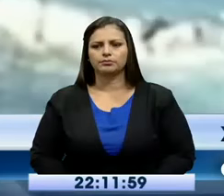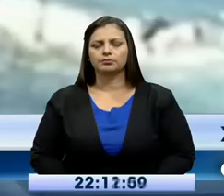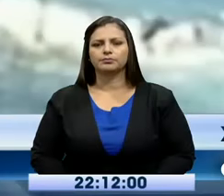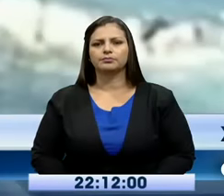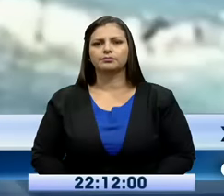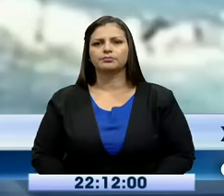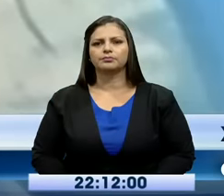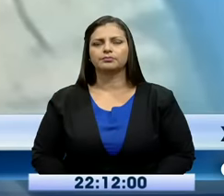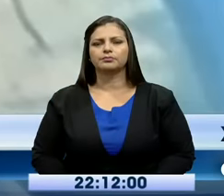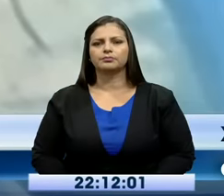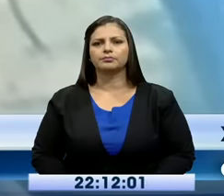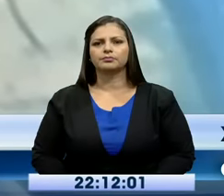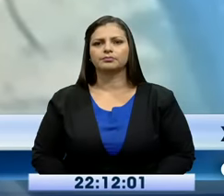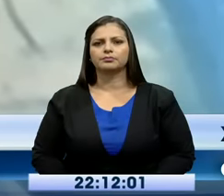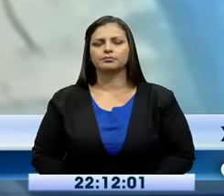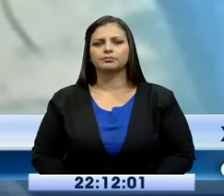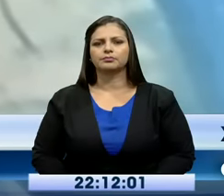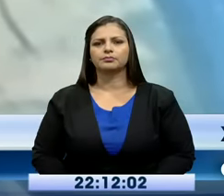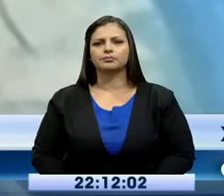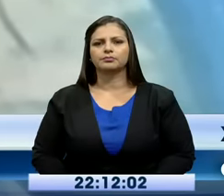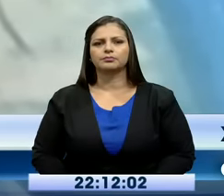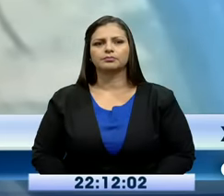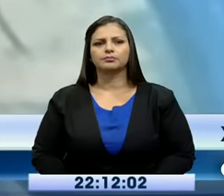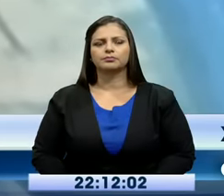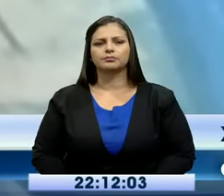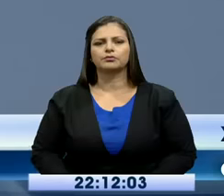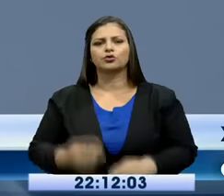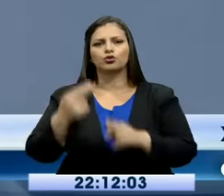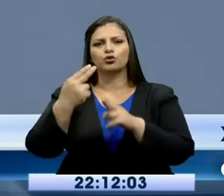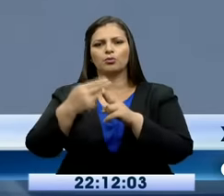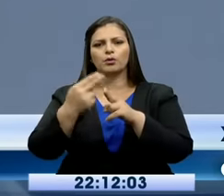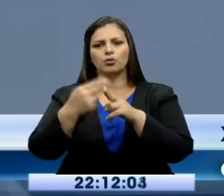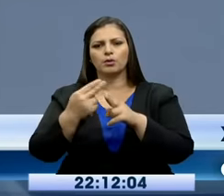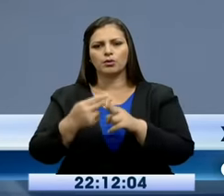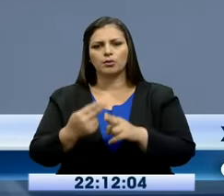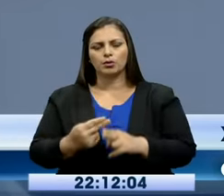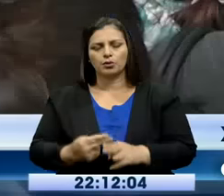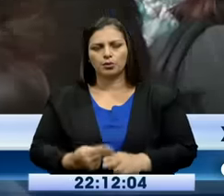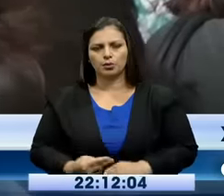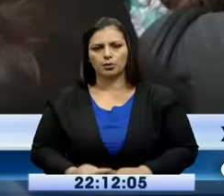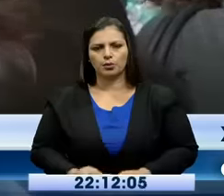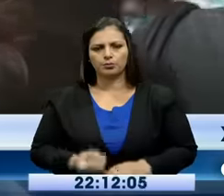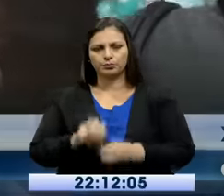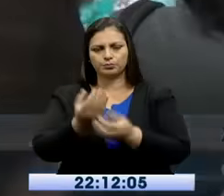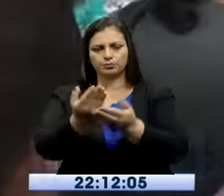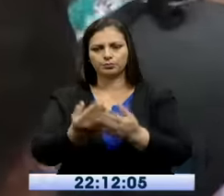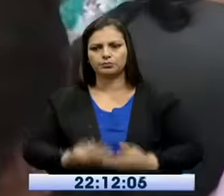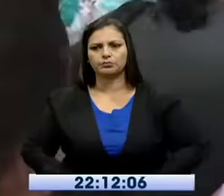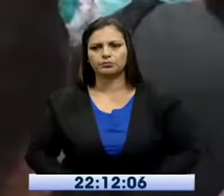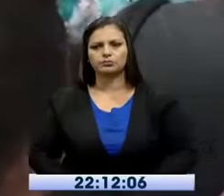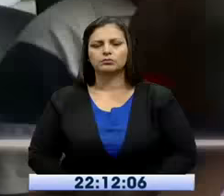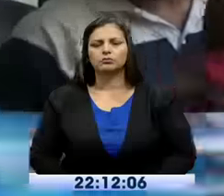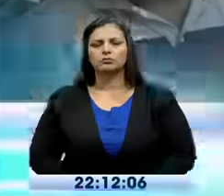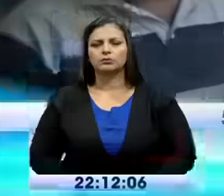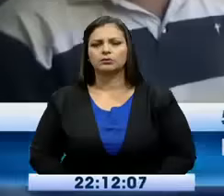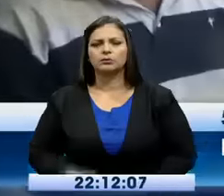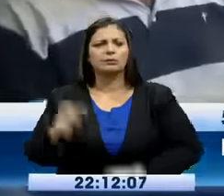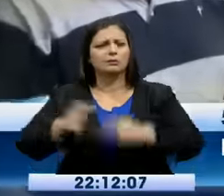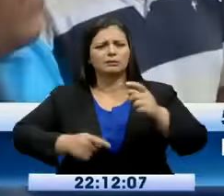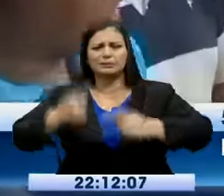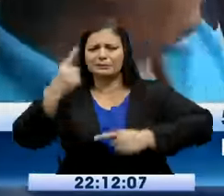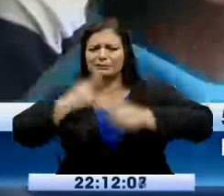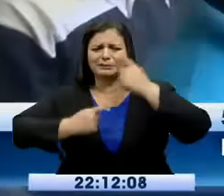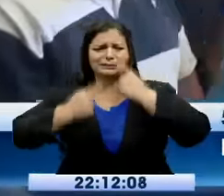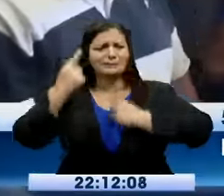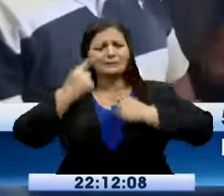Aladino Mantuano, Carlos Lor, Jonathan Flores, Wilson Calderón, William Arias y Darwin Gabriel. En el ambiente se mezclaron las lágrimas de alegría